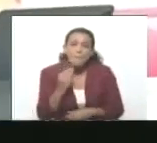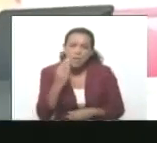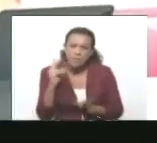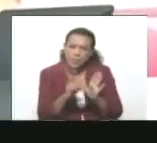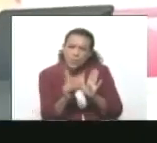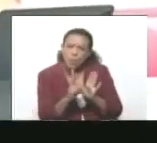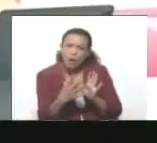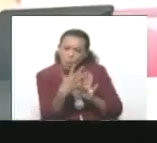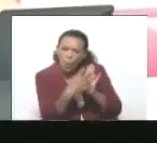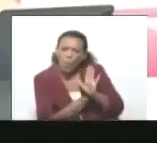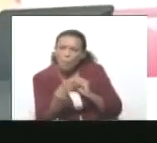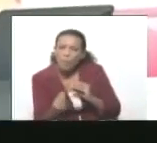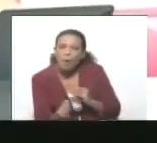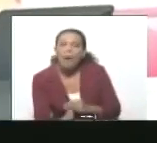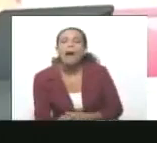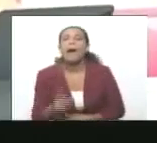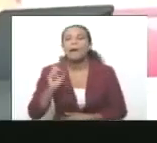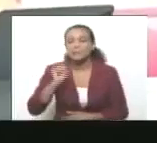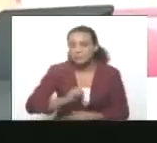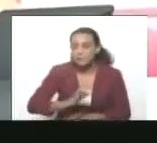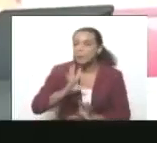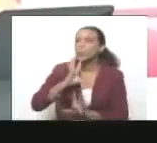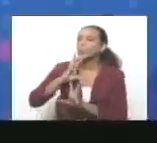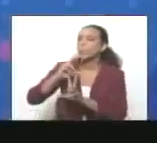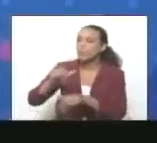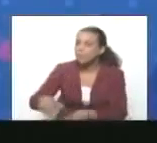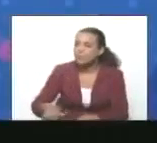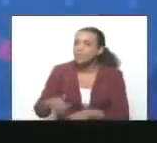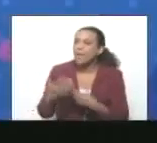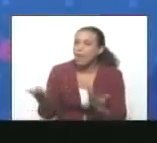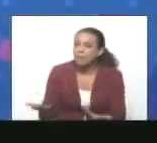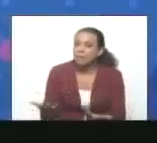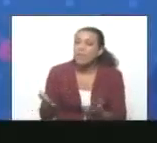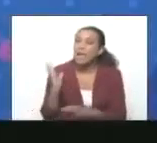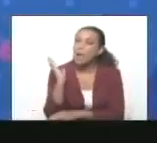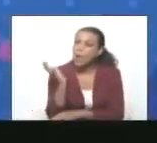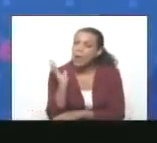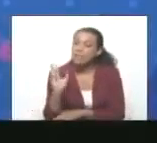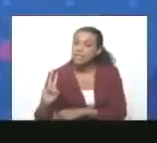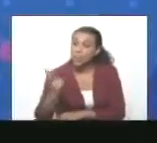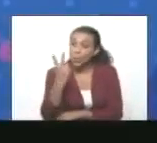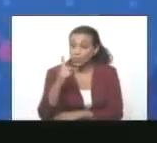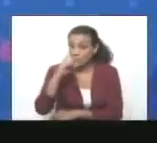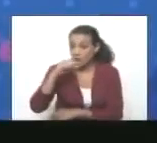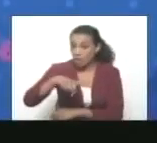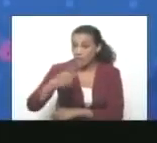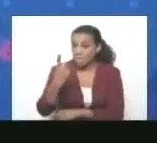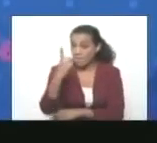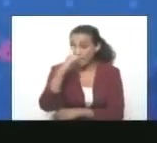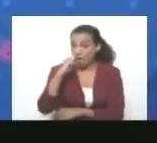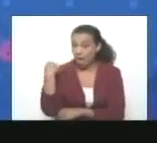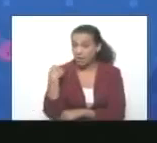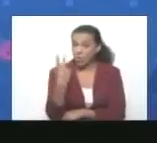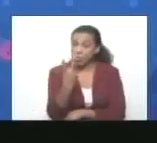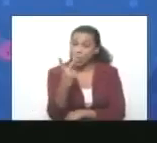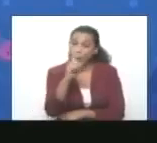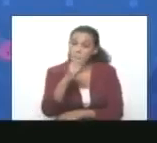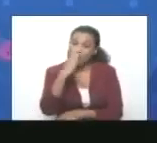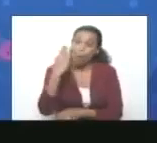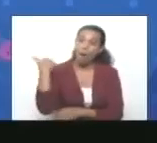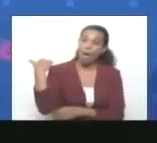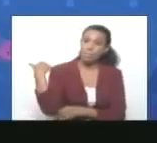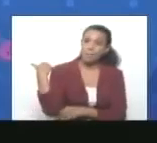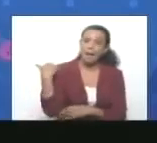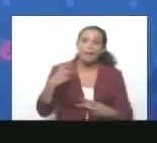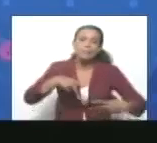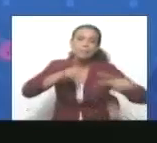venezolana? Correcto, sí. De hecho, parte de lo que queremos con este congreso, que es el segundo, el primero se hizo hace un par de años, pero de manera